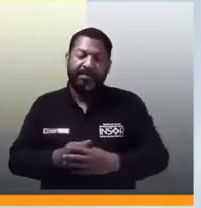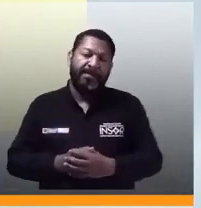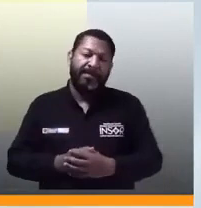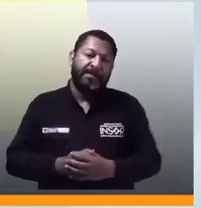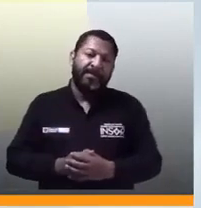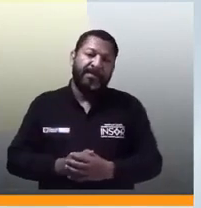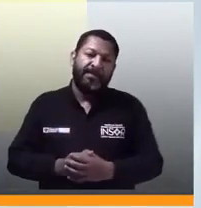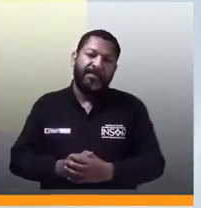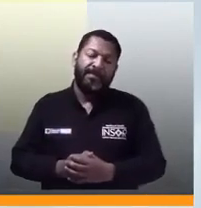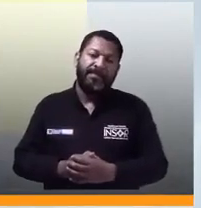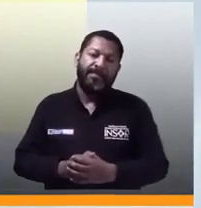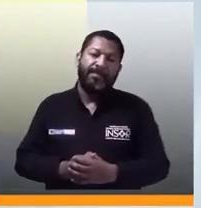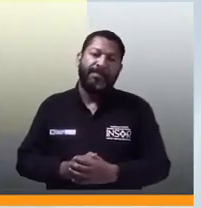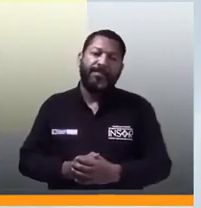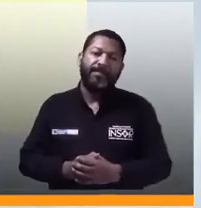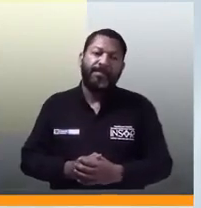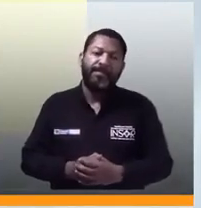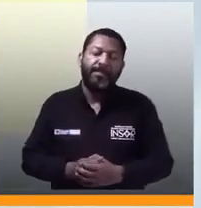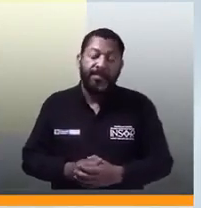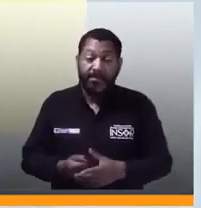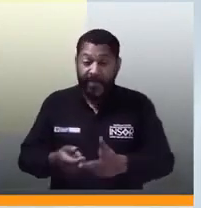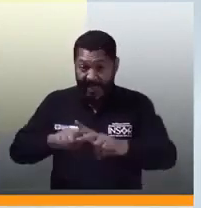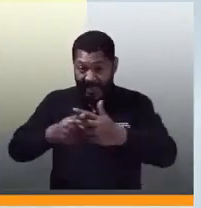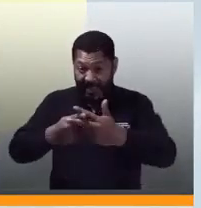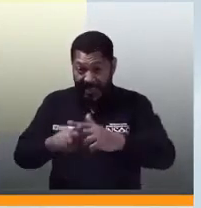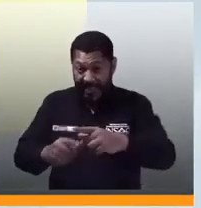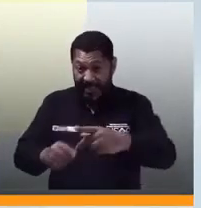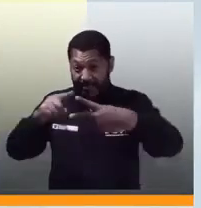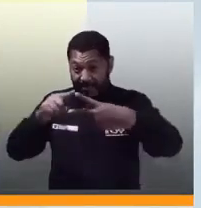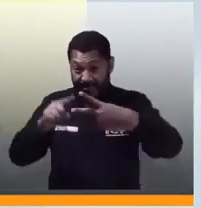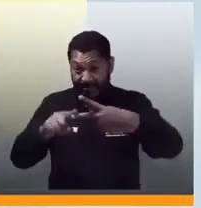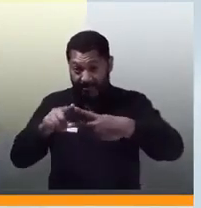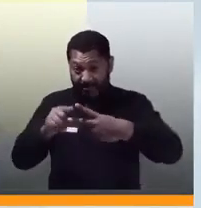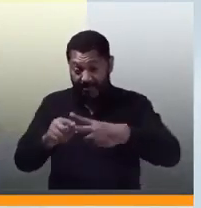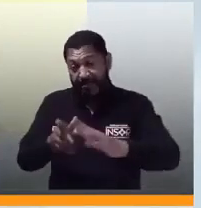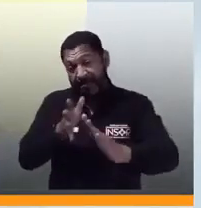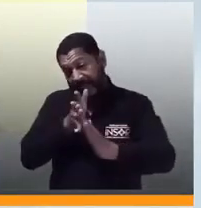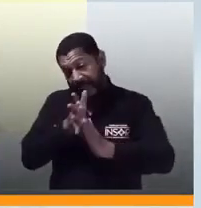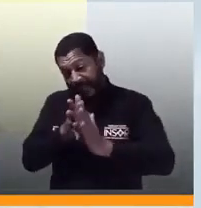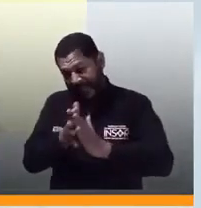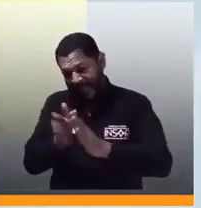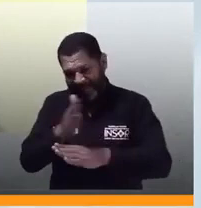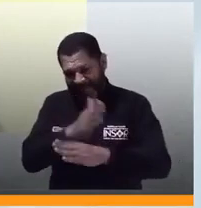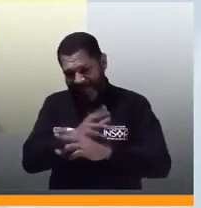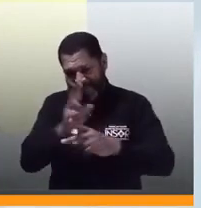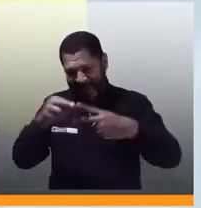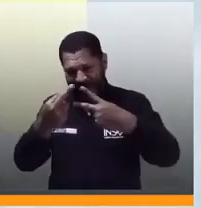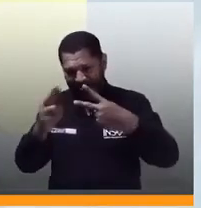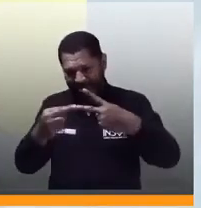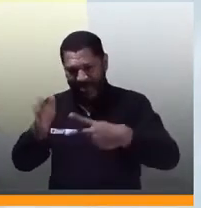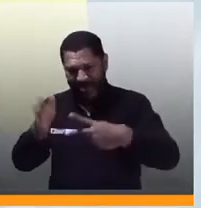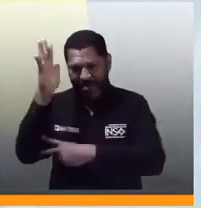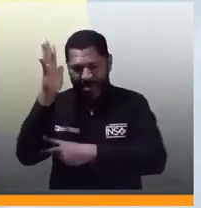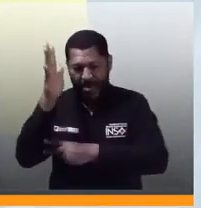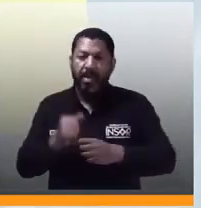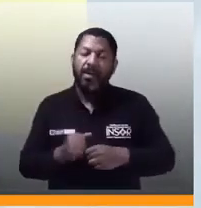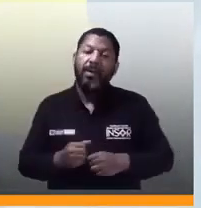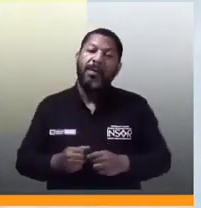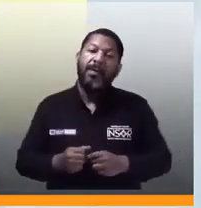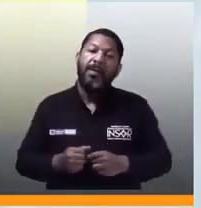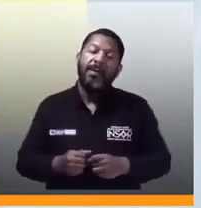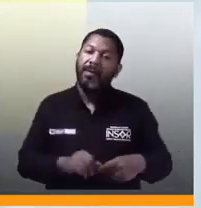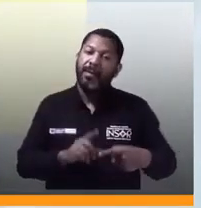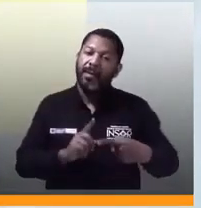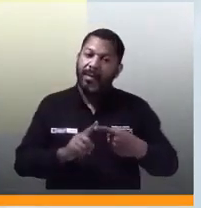compartí en estos 12 talleres que ofrecí en Educated fue, en primer lugar, recuerdo